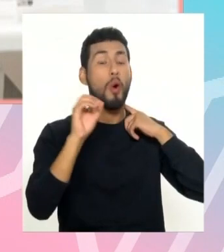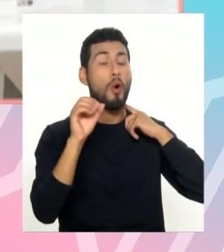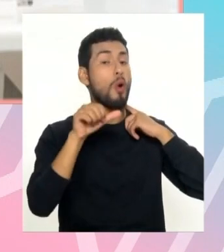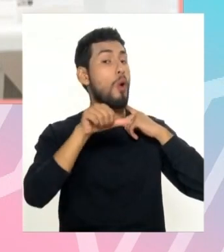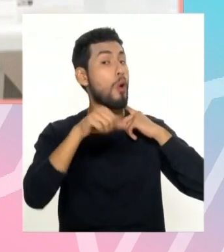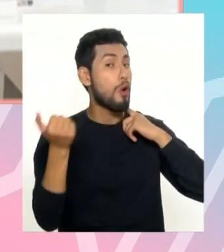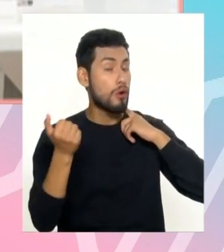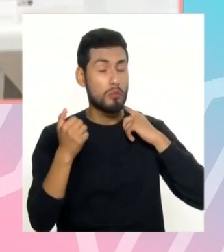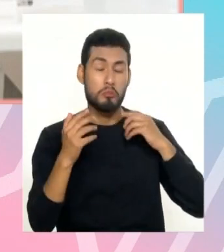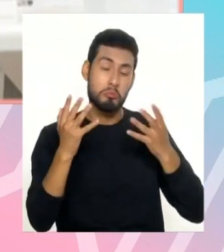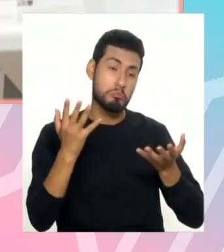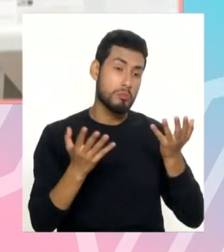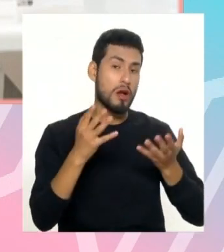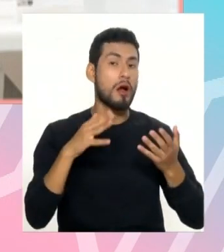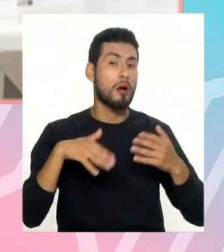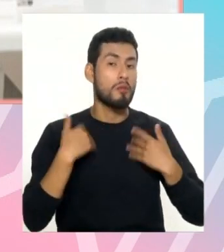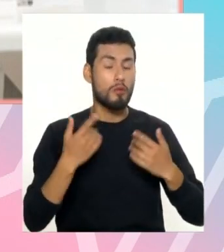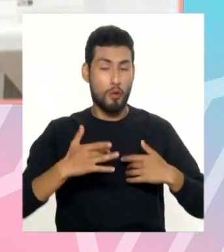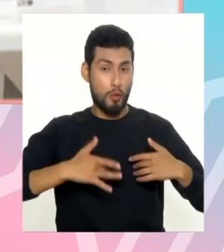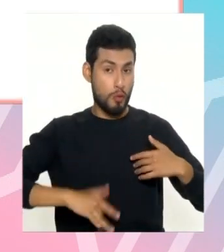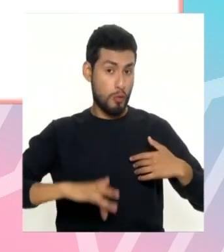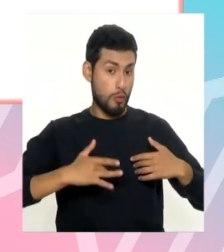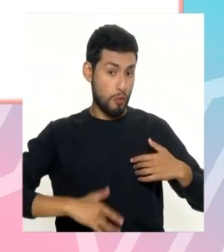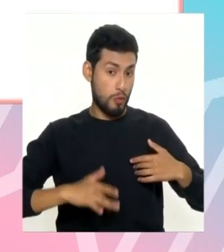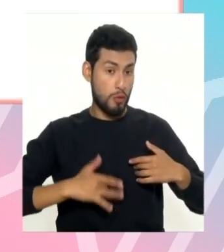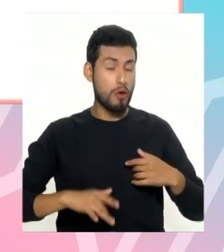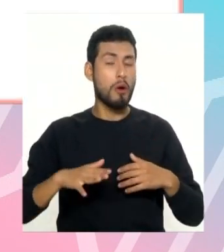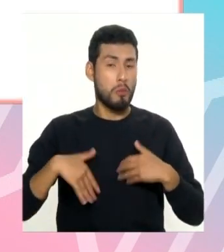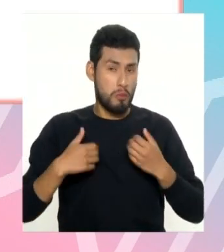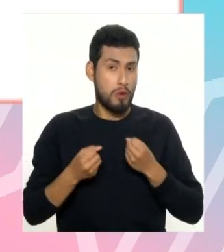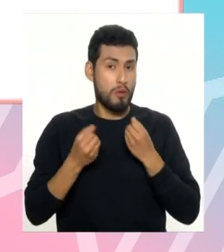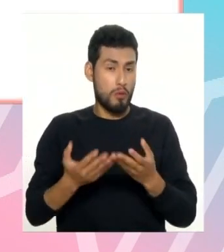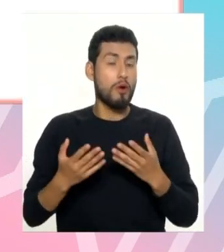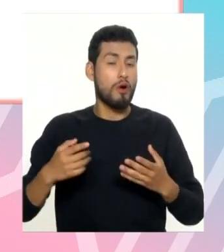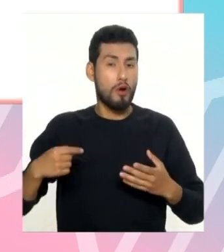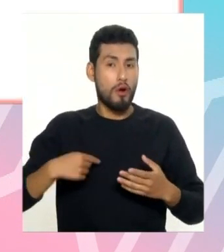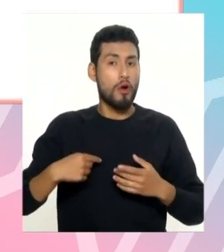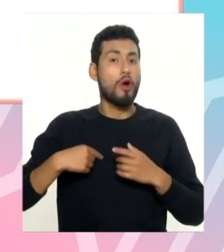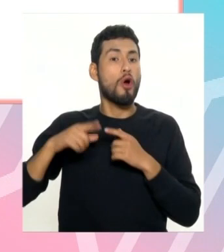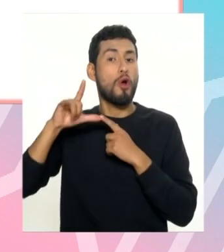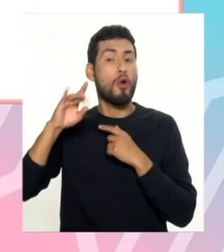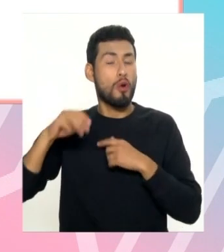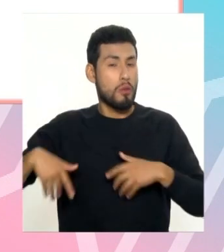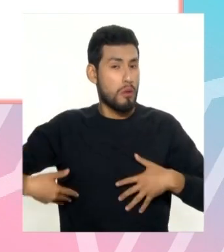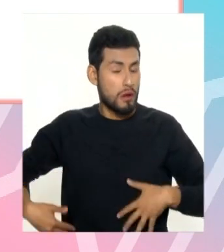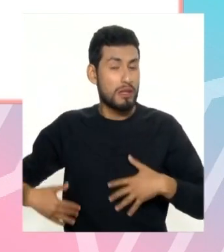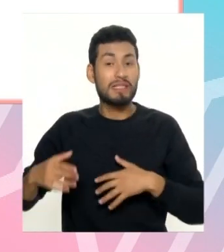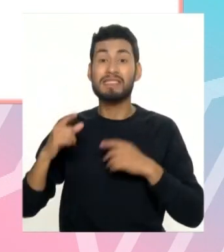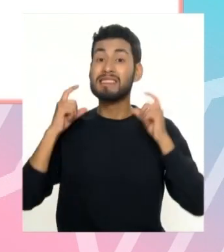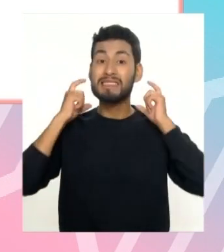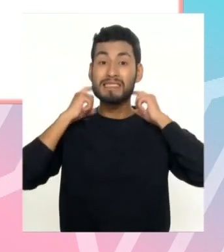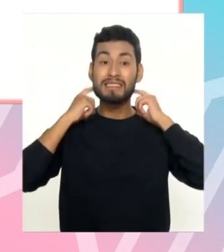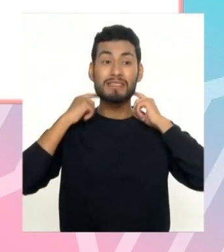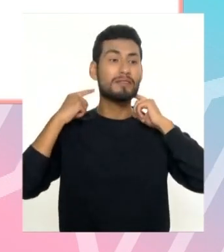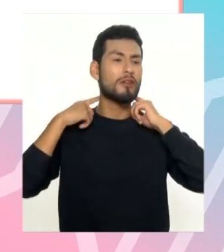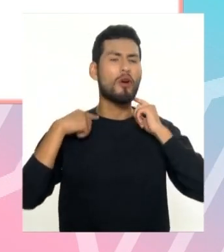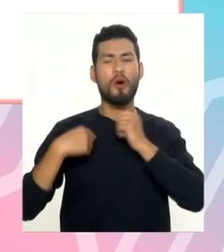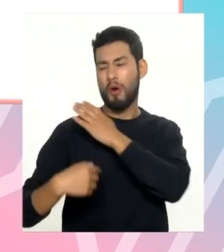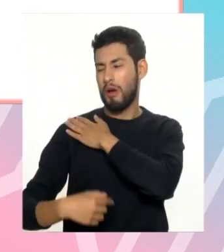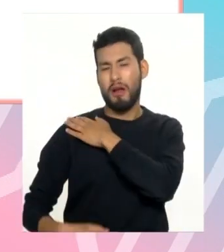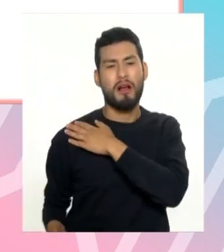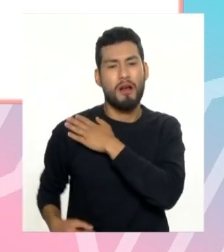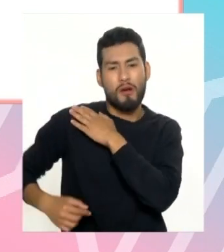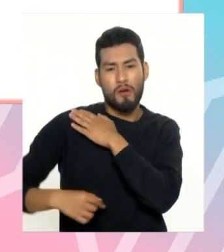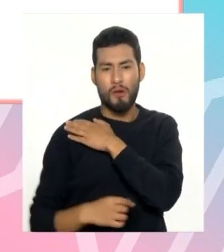Por ejemplo, una infección urinaria puede dar dolor lumbar, una infección urinaria alta. A nivel cervical, un problema de hombro. A